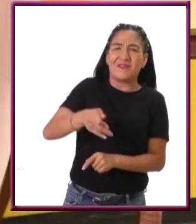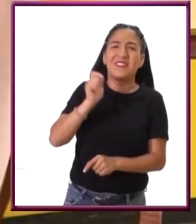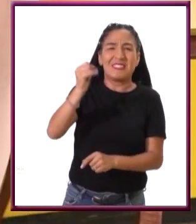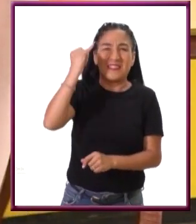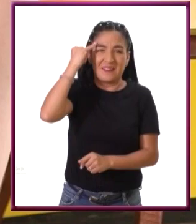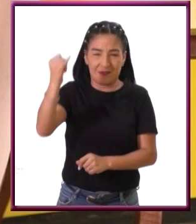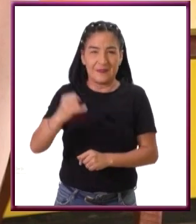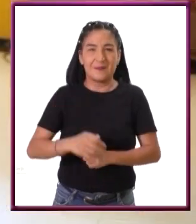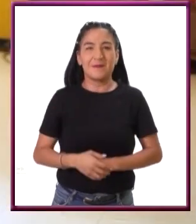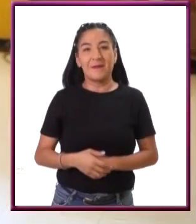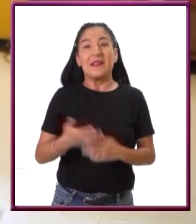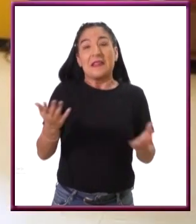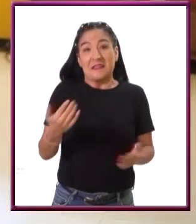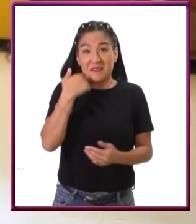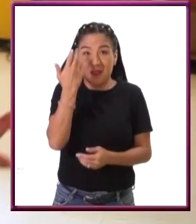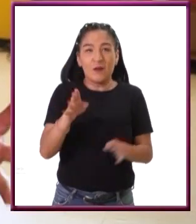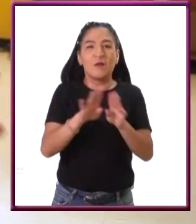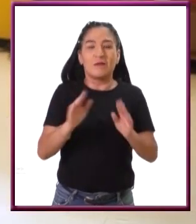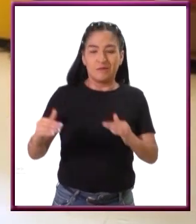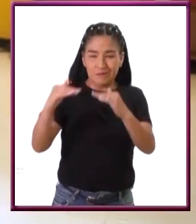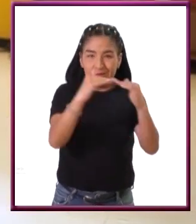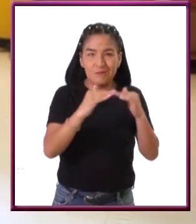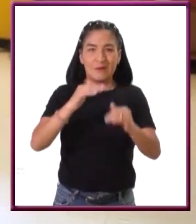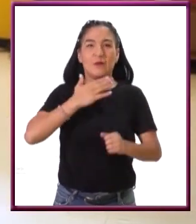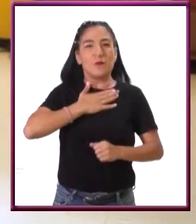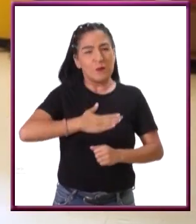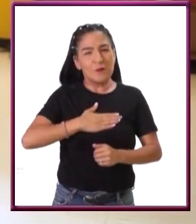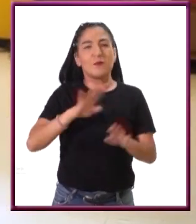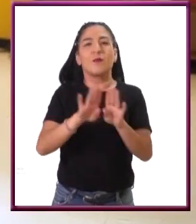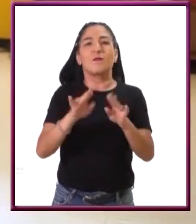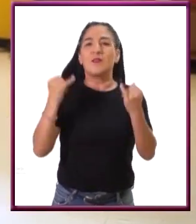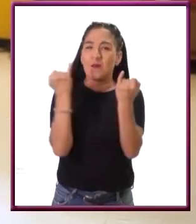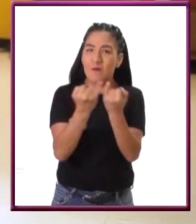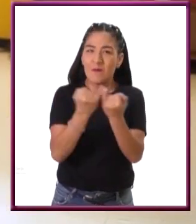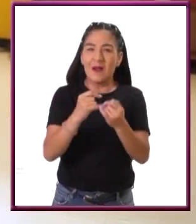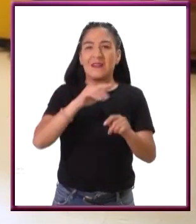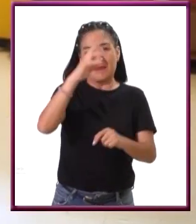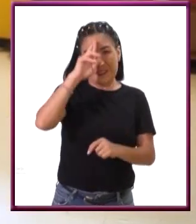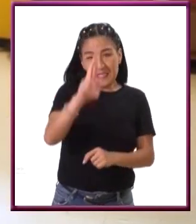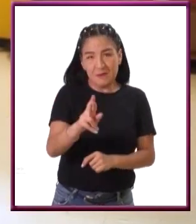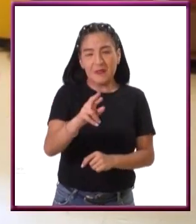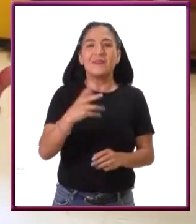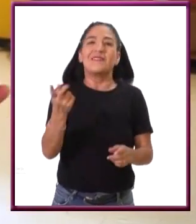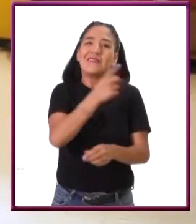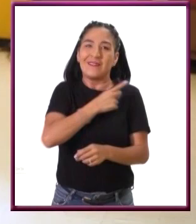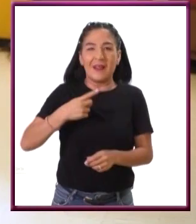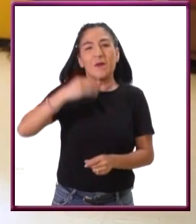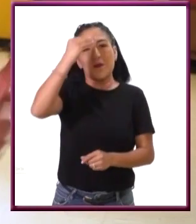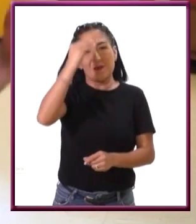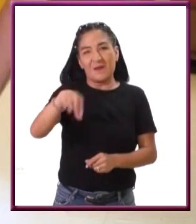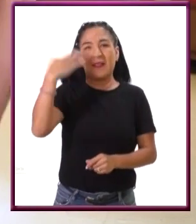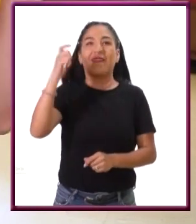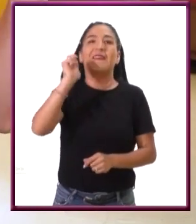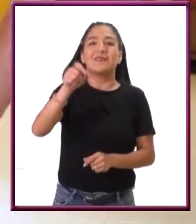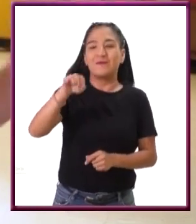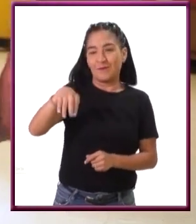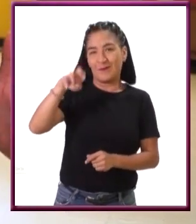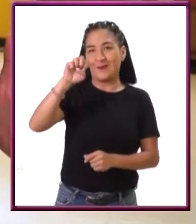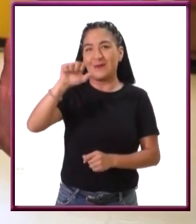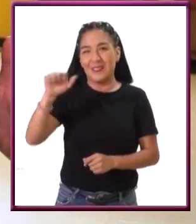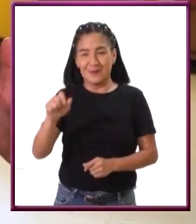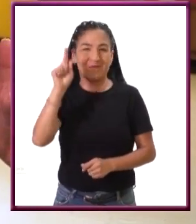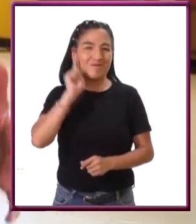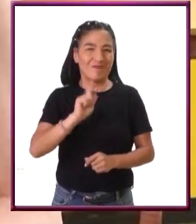con ese ideal. Si queremos una sociedad más justa, más igualitaria, es tiempo de olvidarse de las